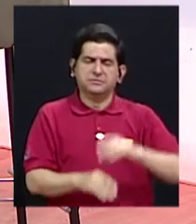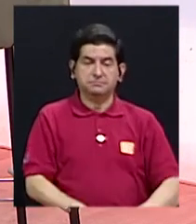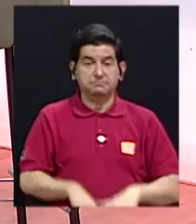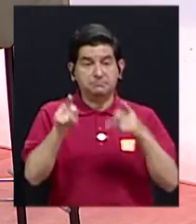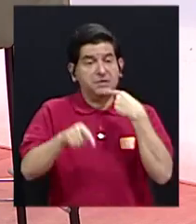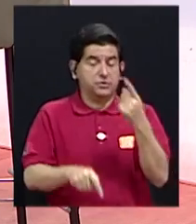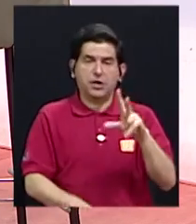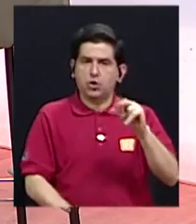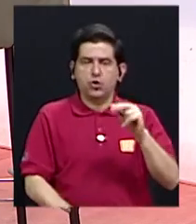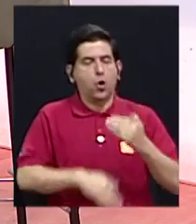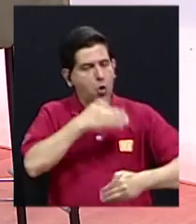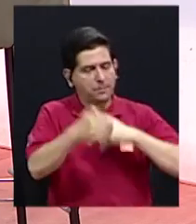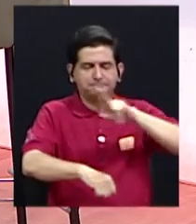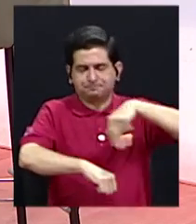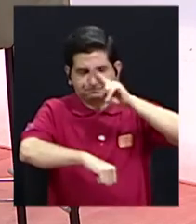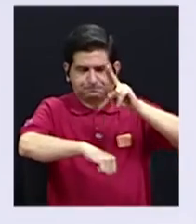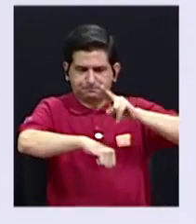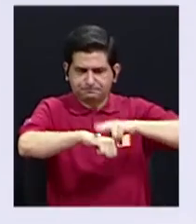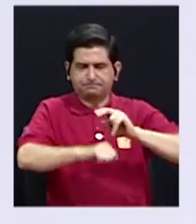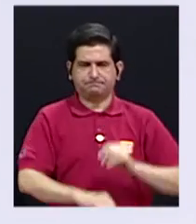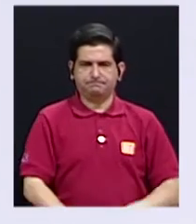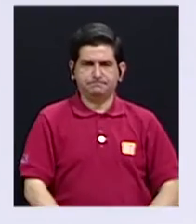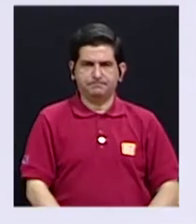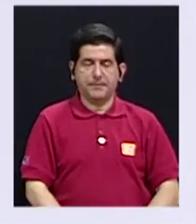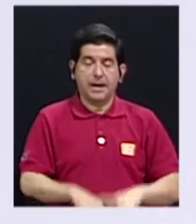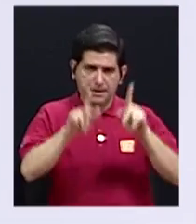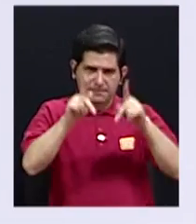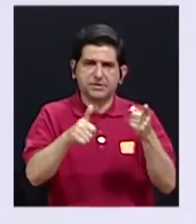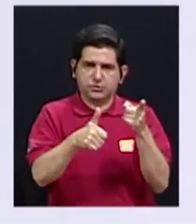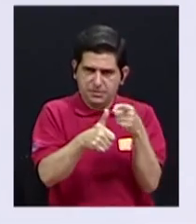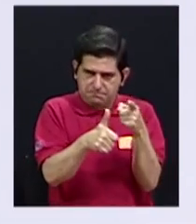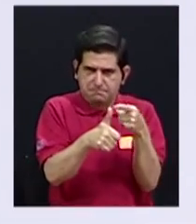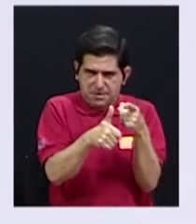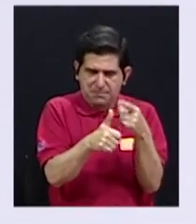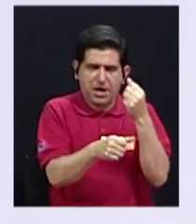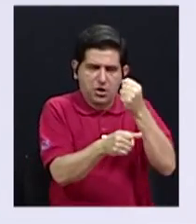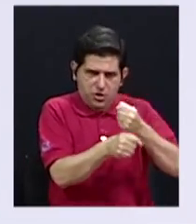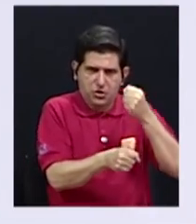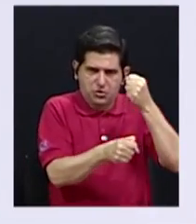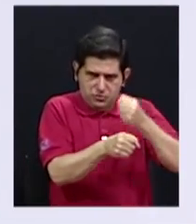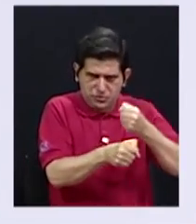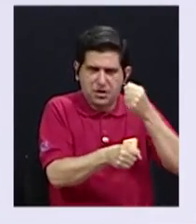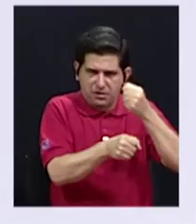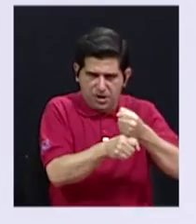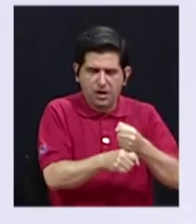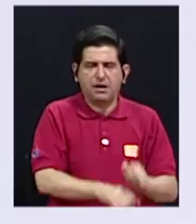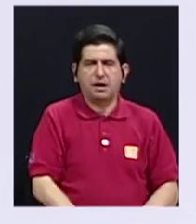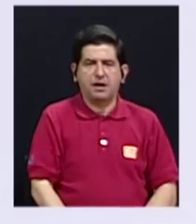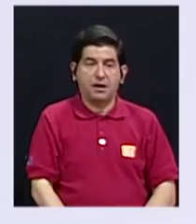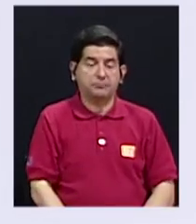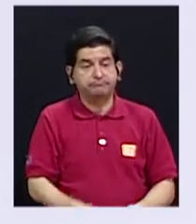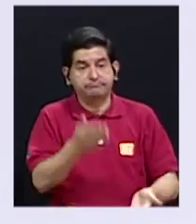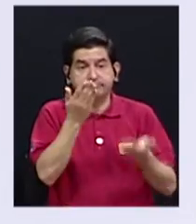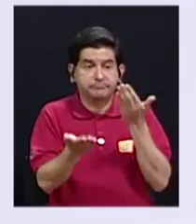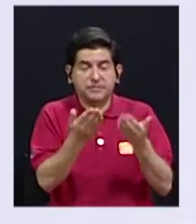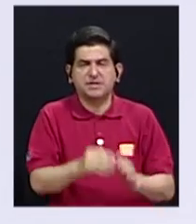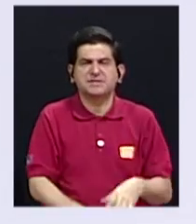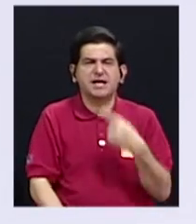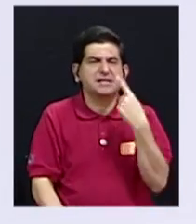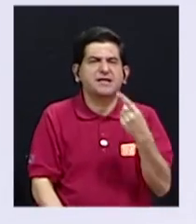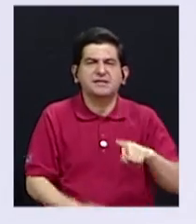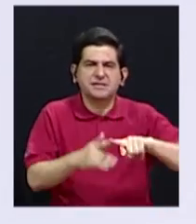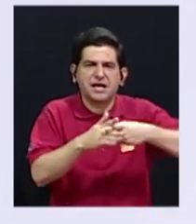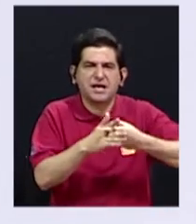alguien podría decir no es un proceso natural en el cual la persona tiene que trabajar un poco como lo que llaman